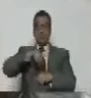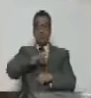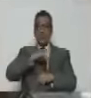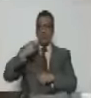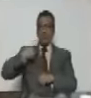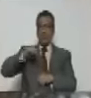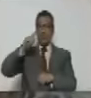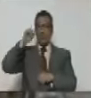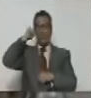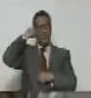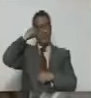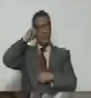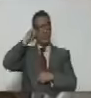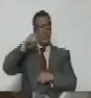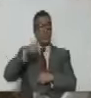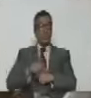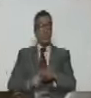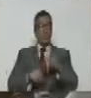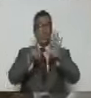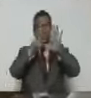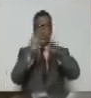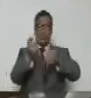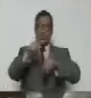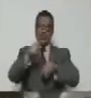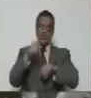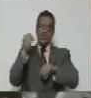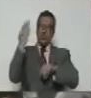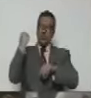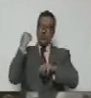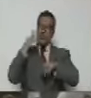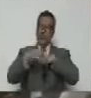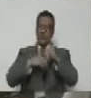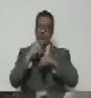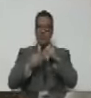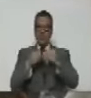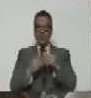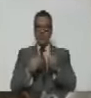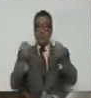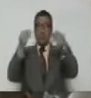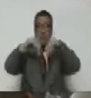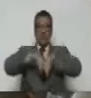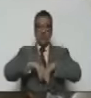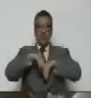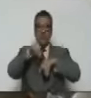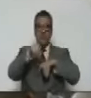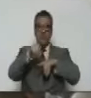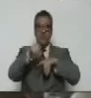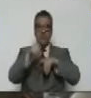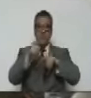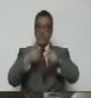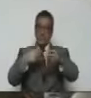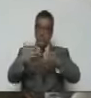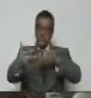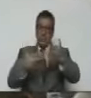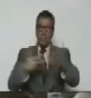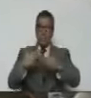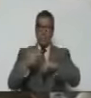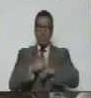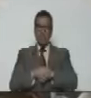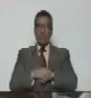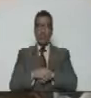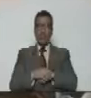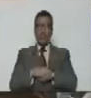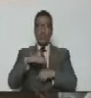que recordar que hace 6 meses se estableció un acuerdo en medio de negociaciones